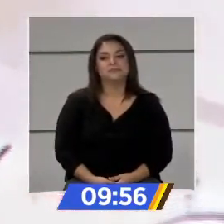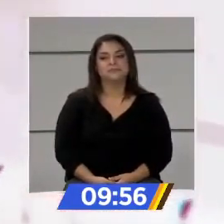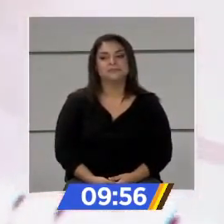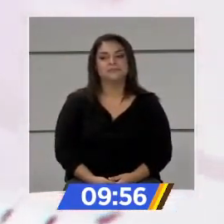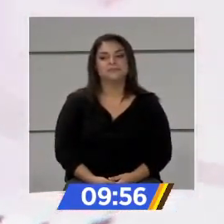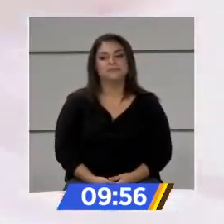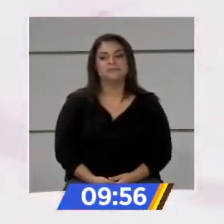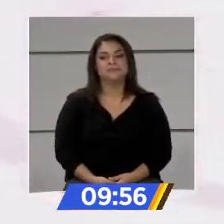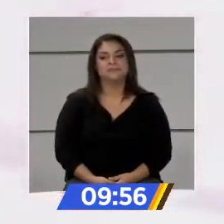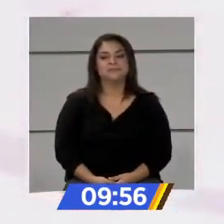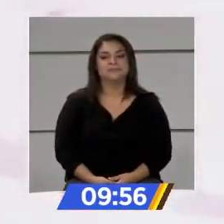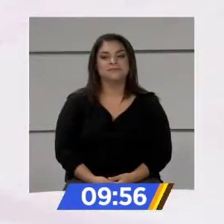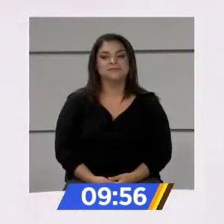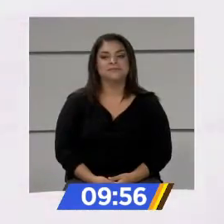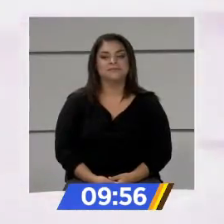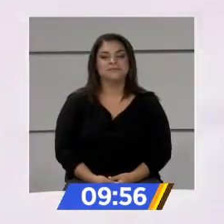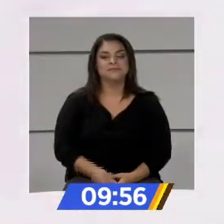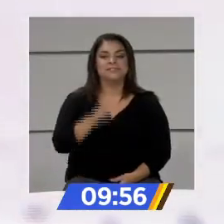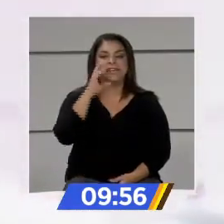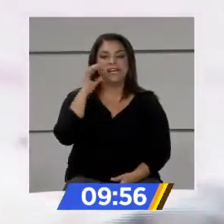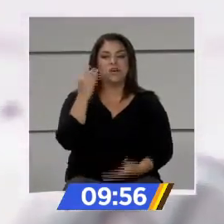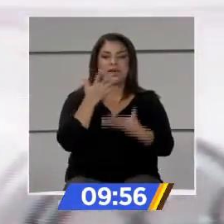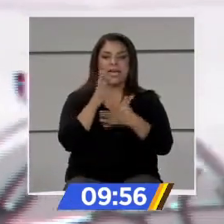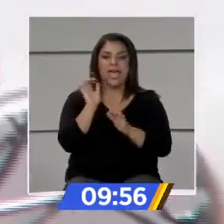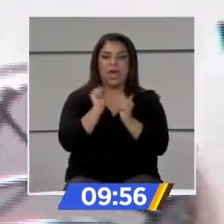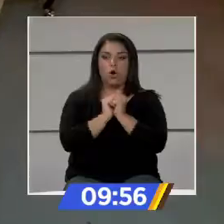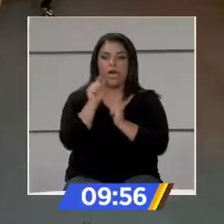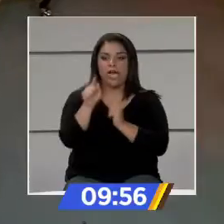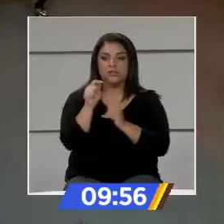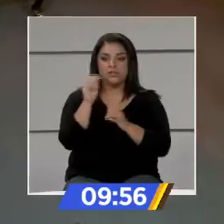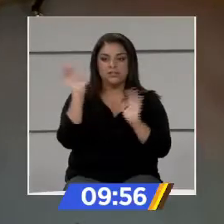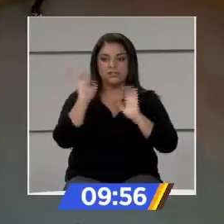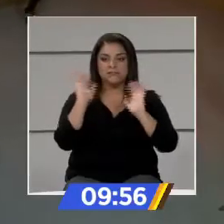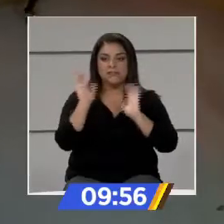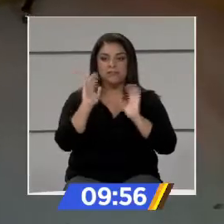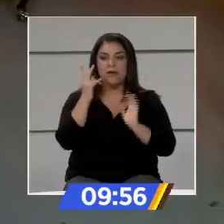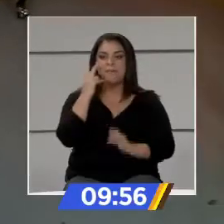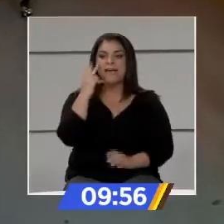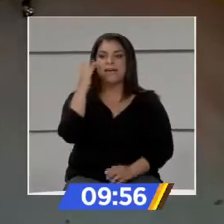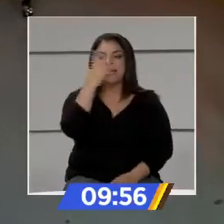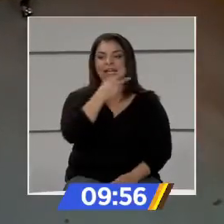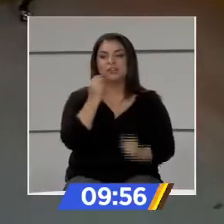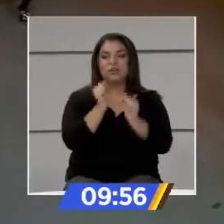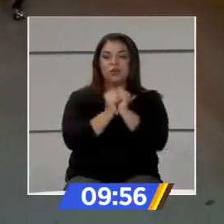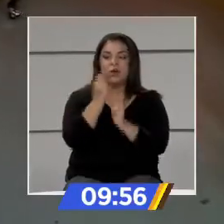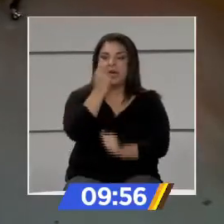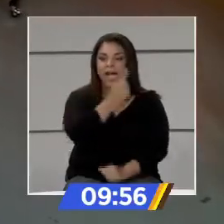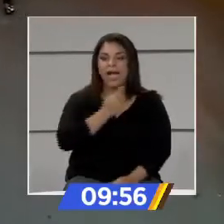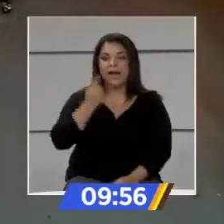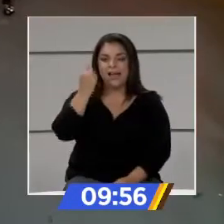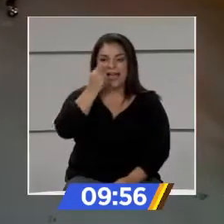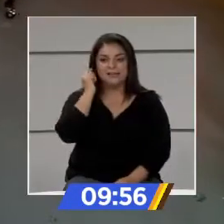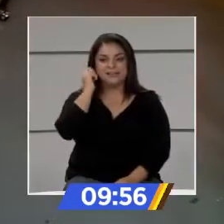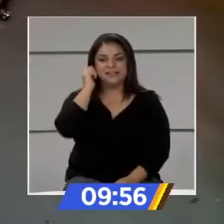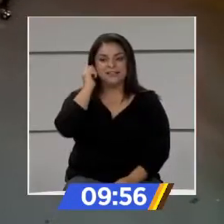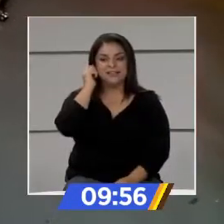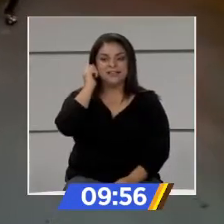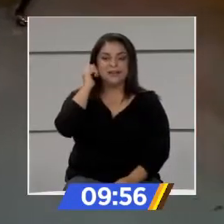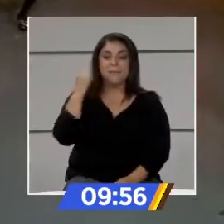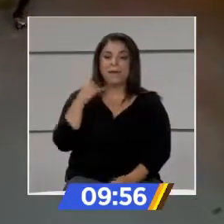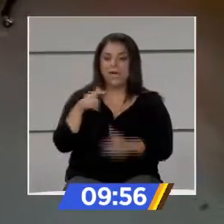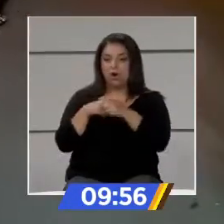Ok. Yo creo que con esto nos despedimos, Sergio. Usted ya le puso... Ay, sí, le puso carita. Ajá. ¡Corramos! Ay,